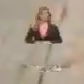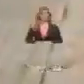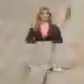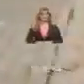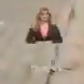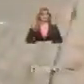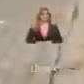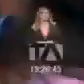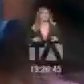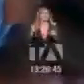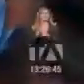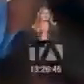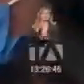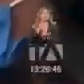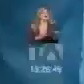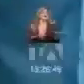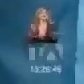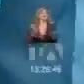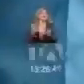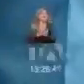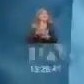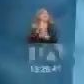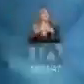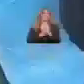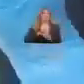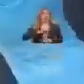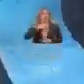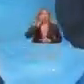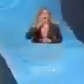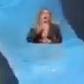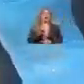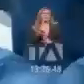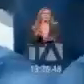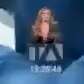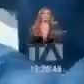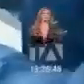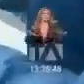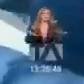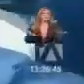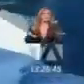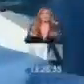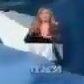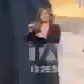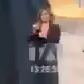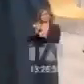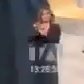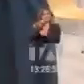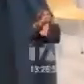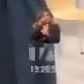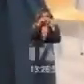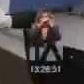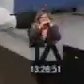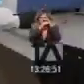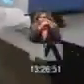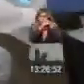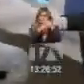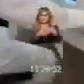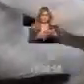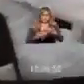Lo peor que nos puede ocurrir en el combate a la pandemia del coronavirus es que al hacernos una prueba